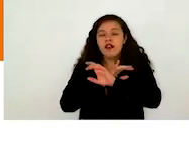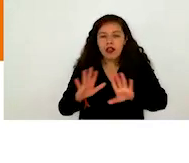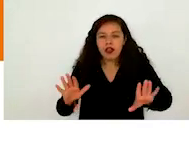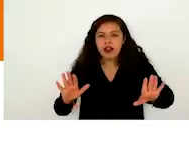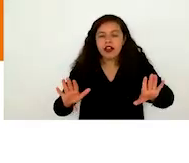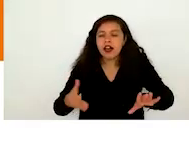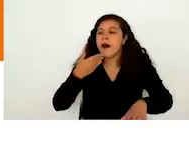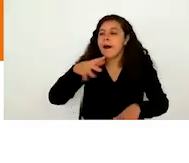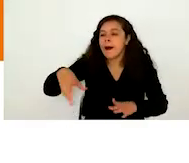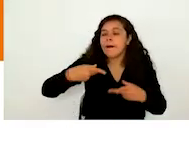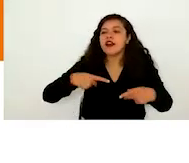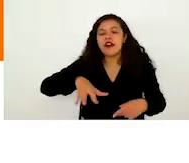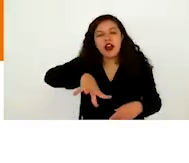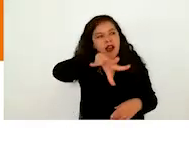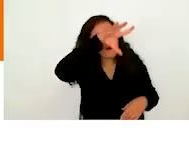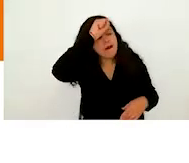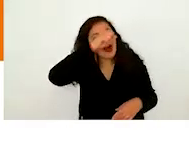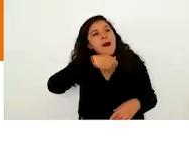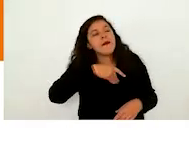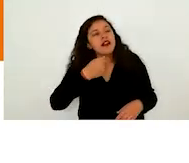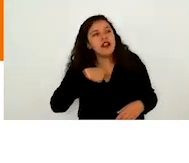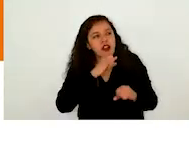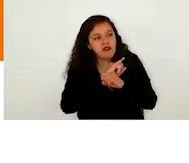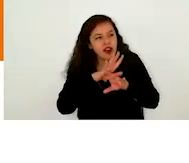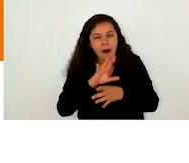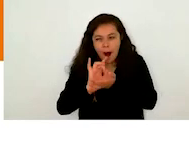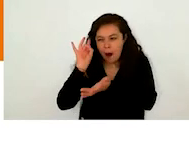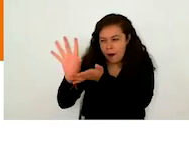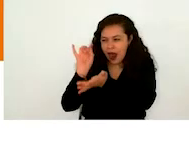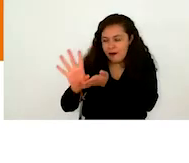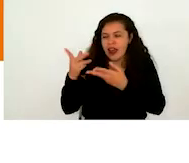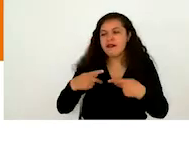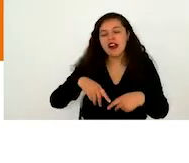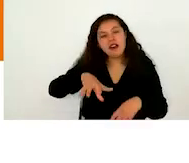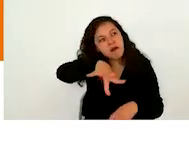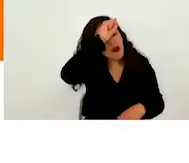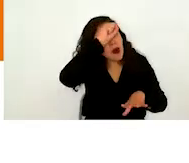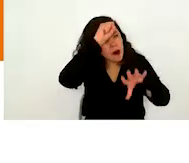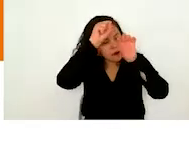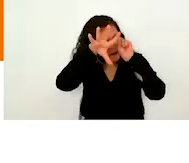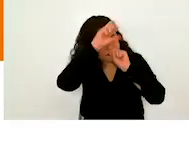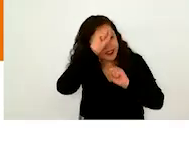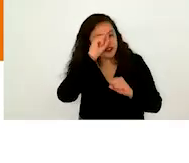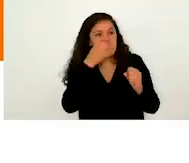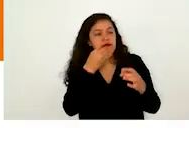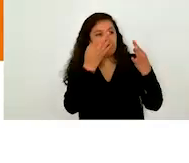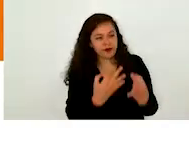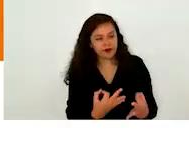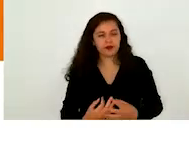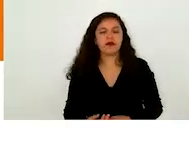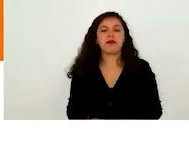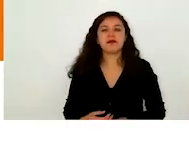está llegando directamente al otro como yo quiero que le llegue y el otro le está recibiendo como yo quiero que la reciba